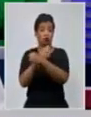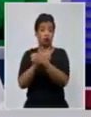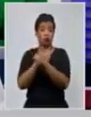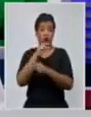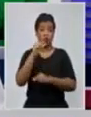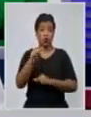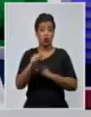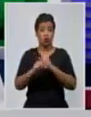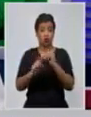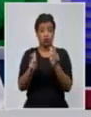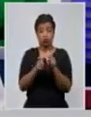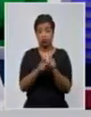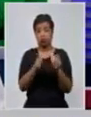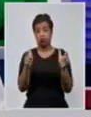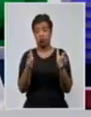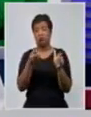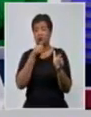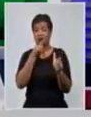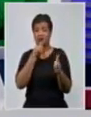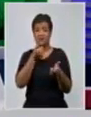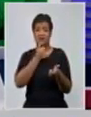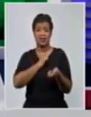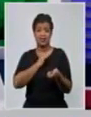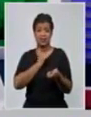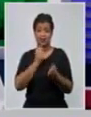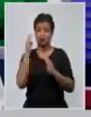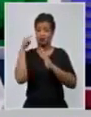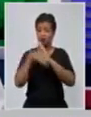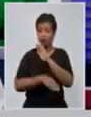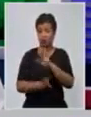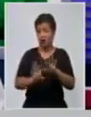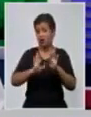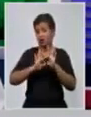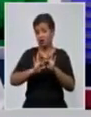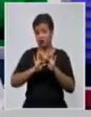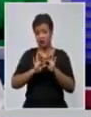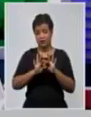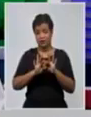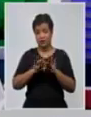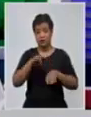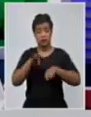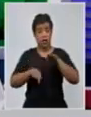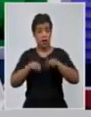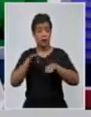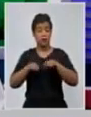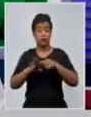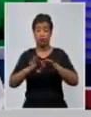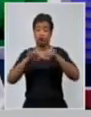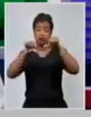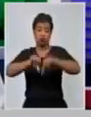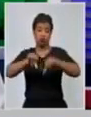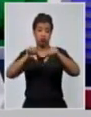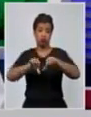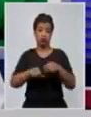incrementan, riesgos de evolucionar hacia la gravedad y en ocasiones críticos.